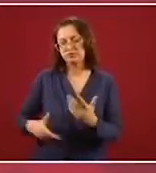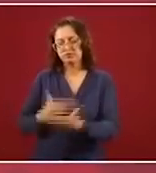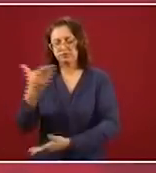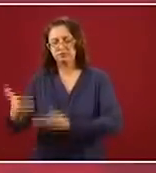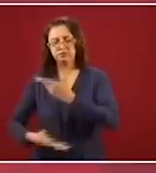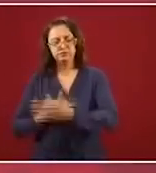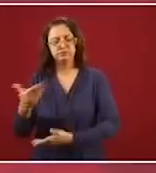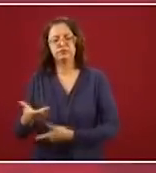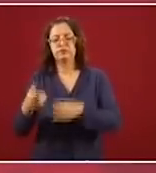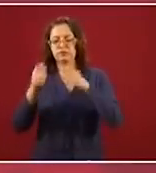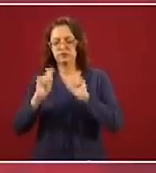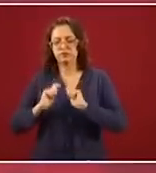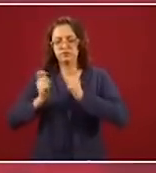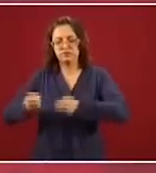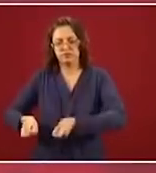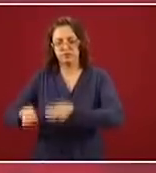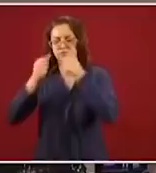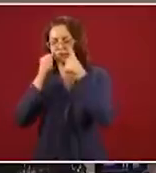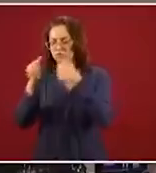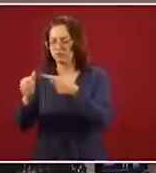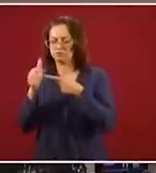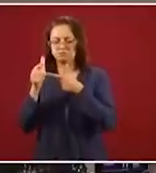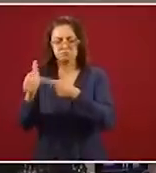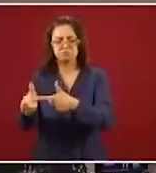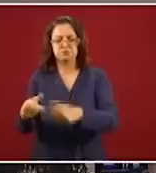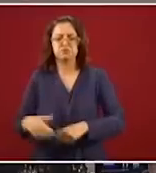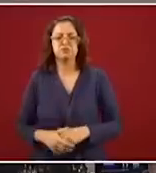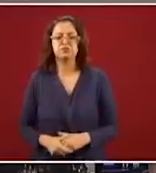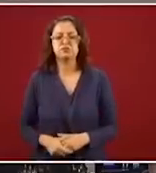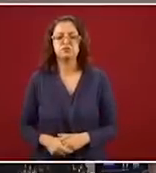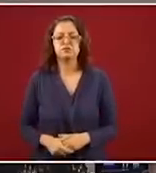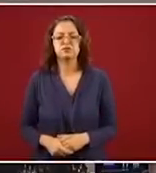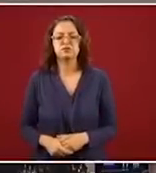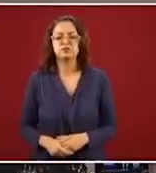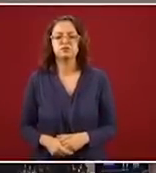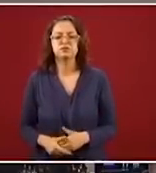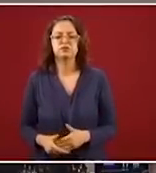servicio. Miren, esto es el equivalente